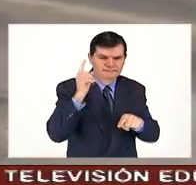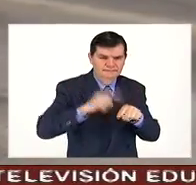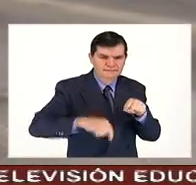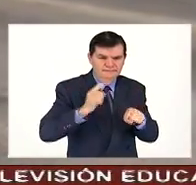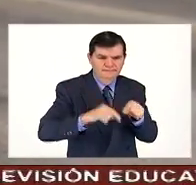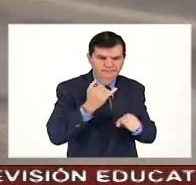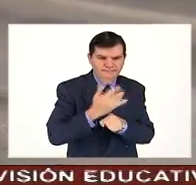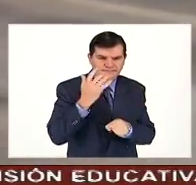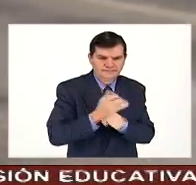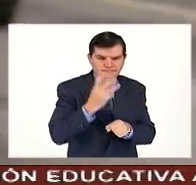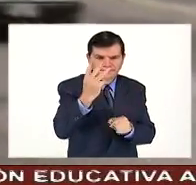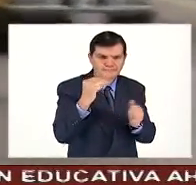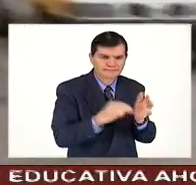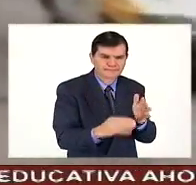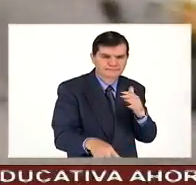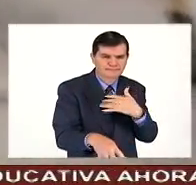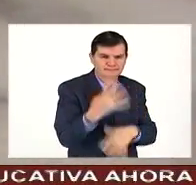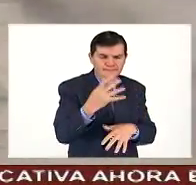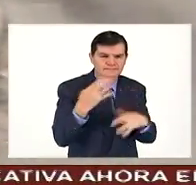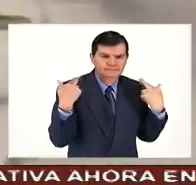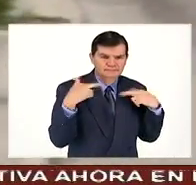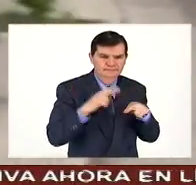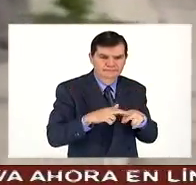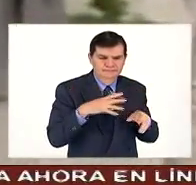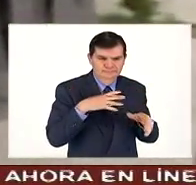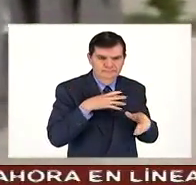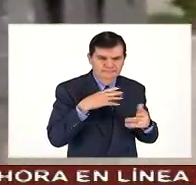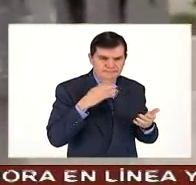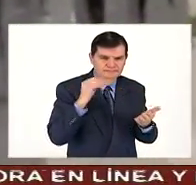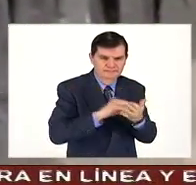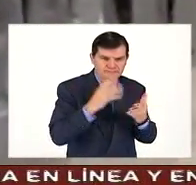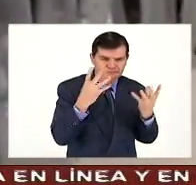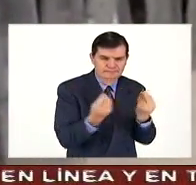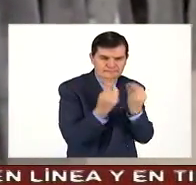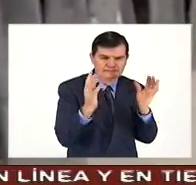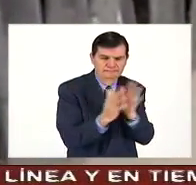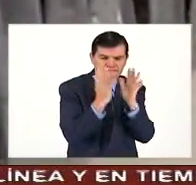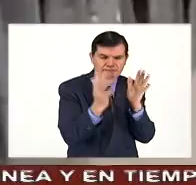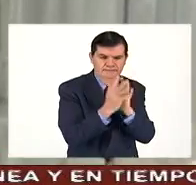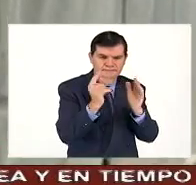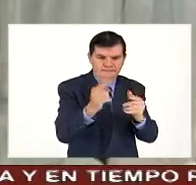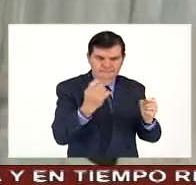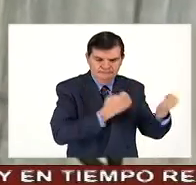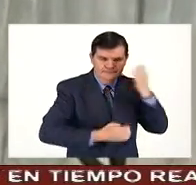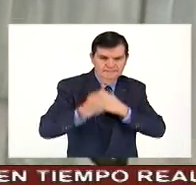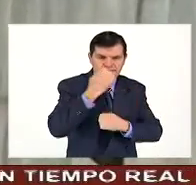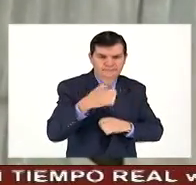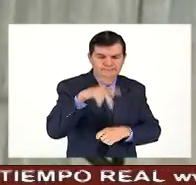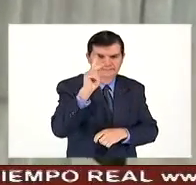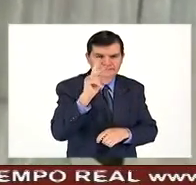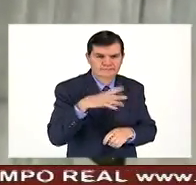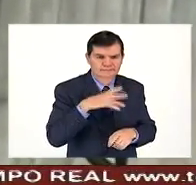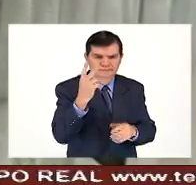boicotear. 3,014 maestros tuvieron sus evidencias para participar en la evaluación, pero solo